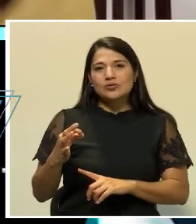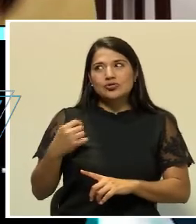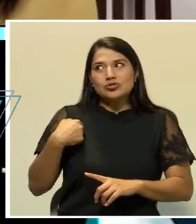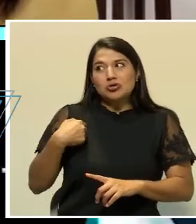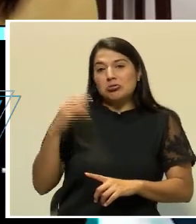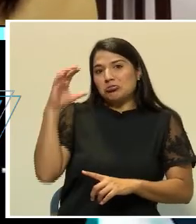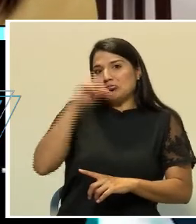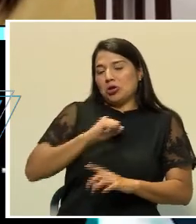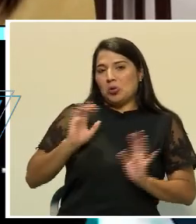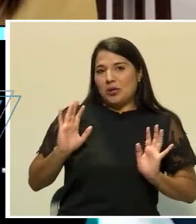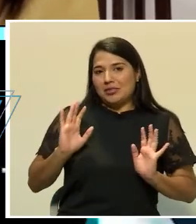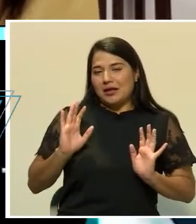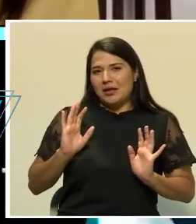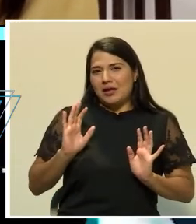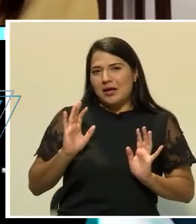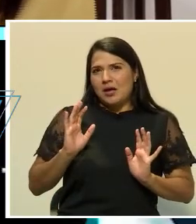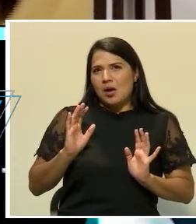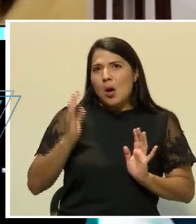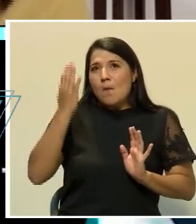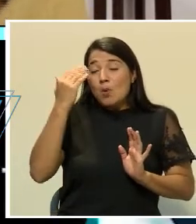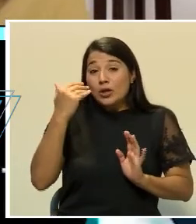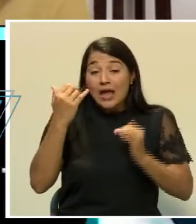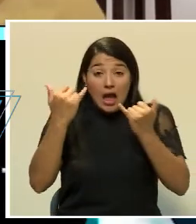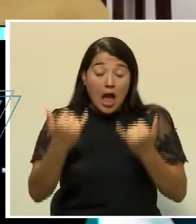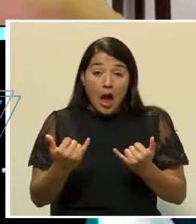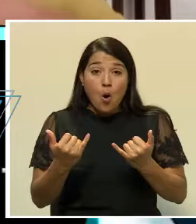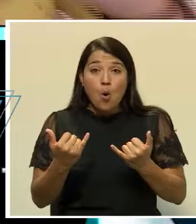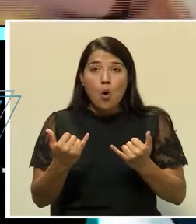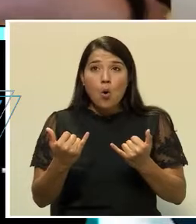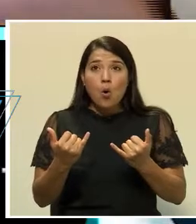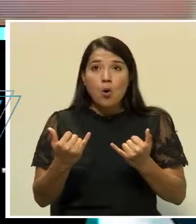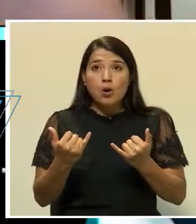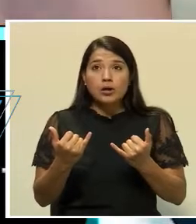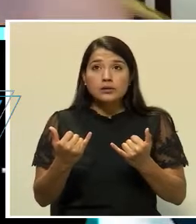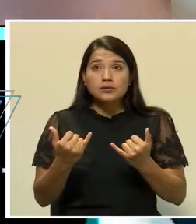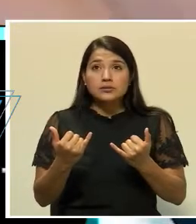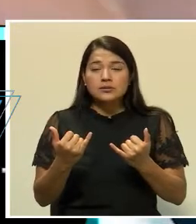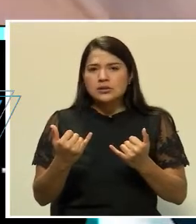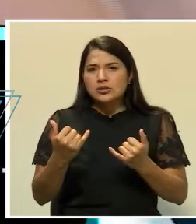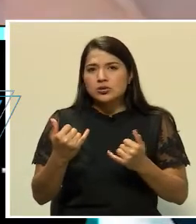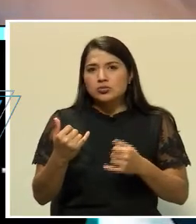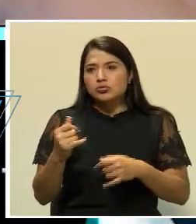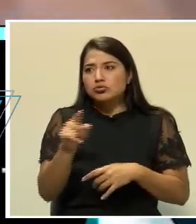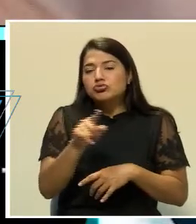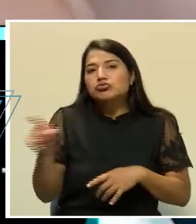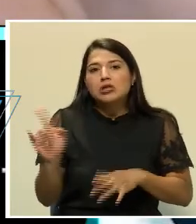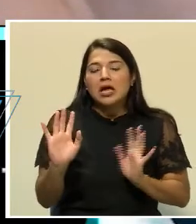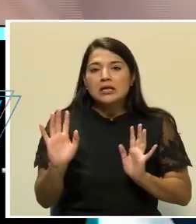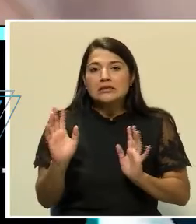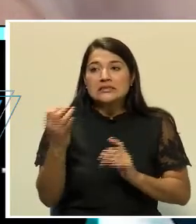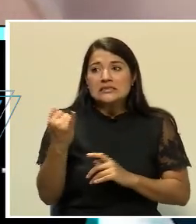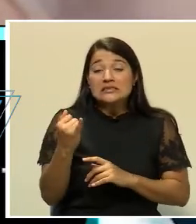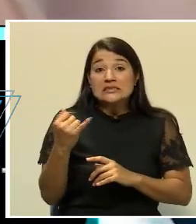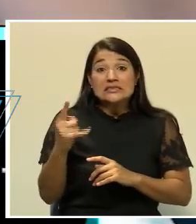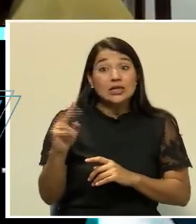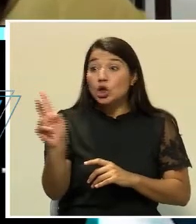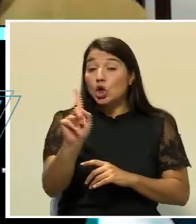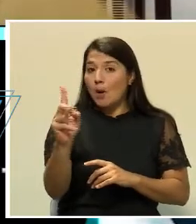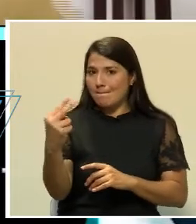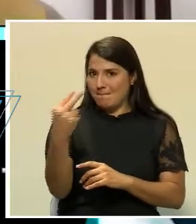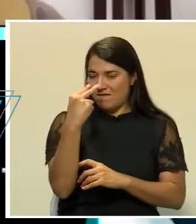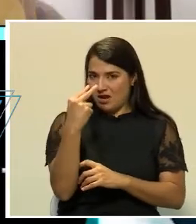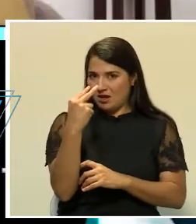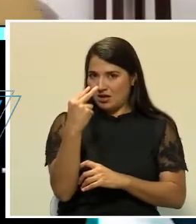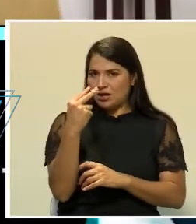no me doy cuenta, porque incluso me están escuchando en este momento. Apago yo el video, apago la cámara y la gente no va a escuchar pensando que yo soy